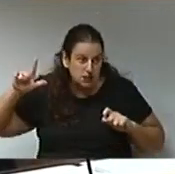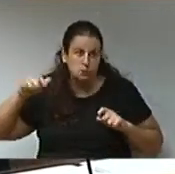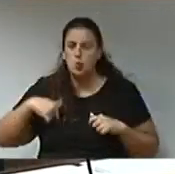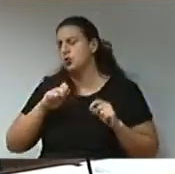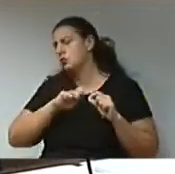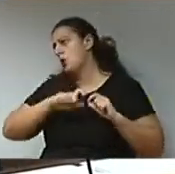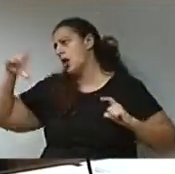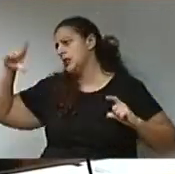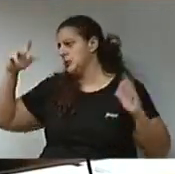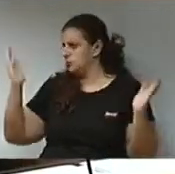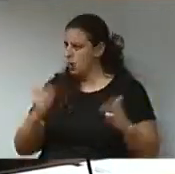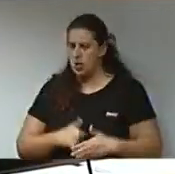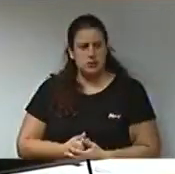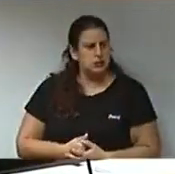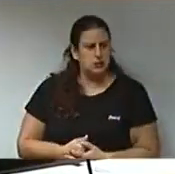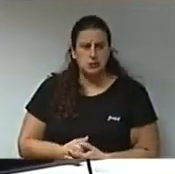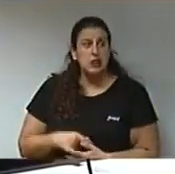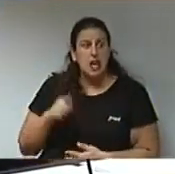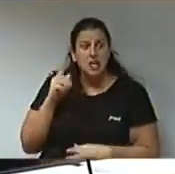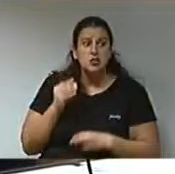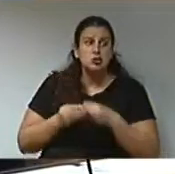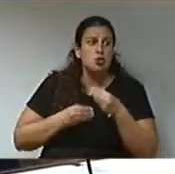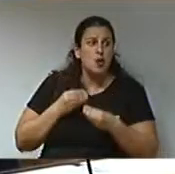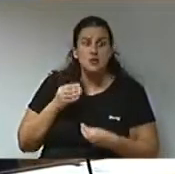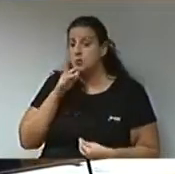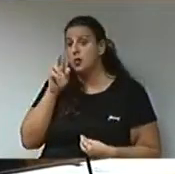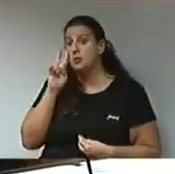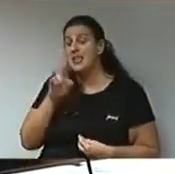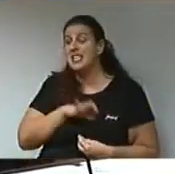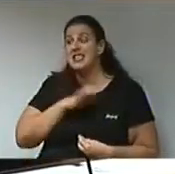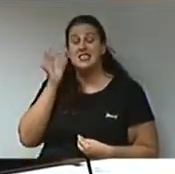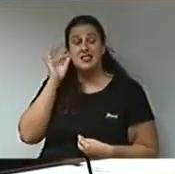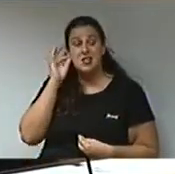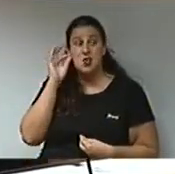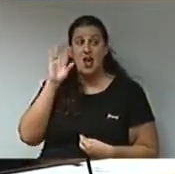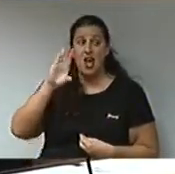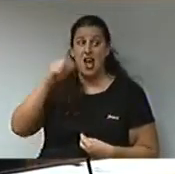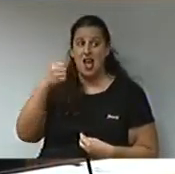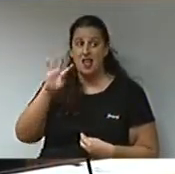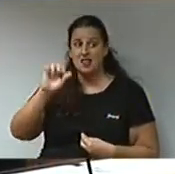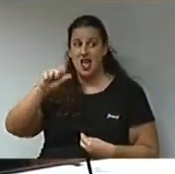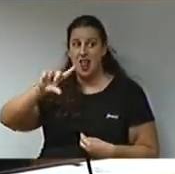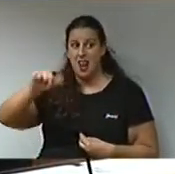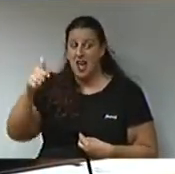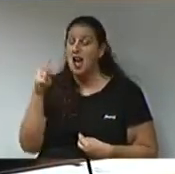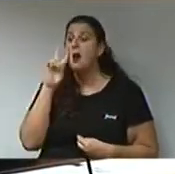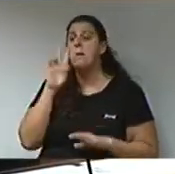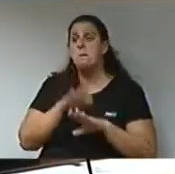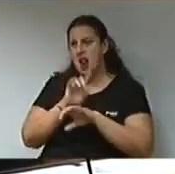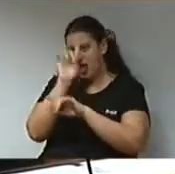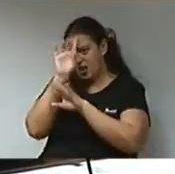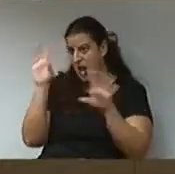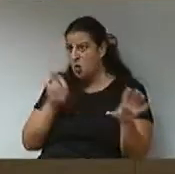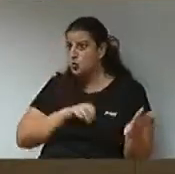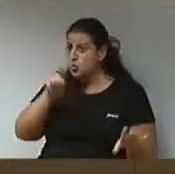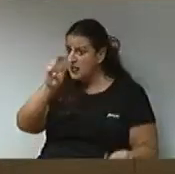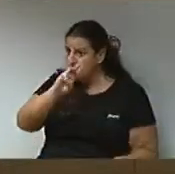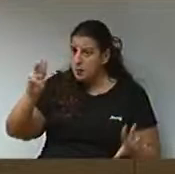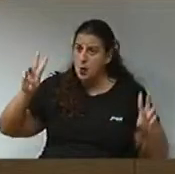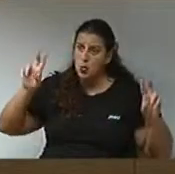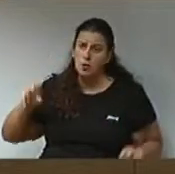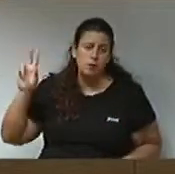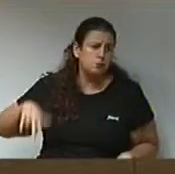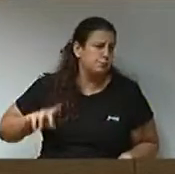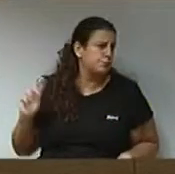fiscal? Eso es lo que han hecho. Porque mire, señora Catalá, para que quede claro, ustedes no son nada nuevo.